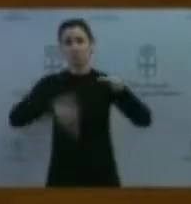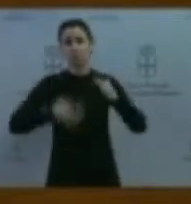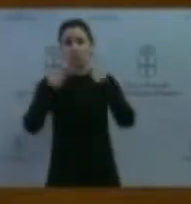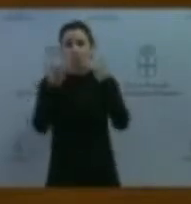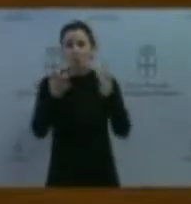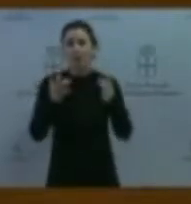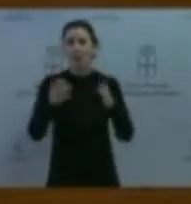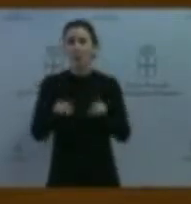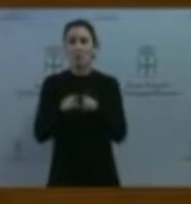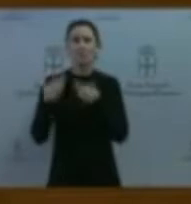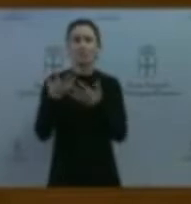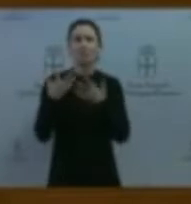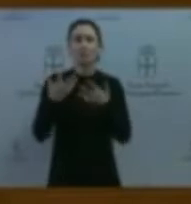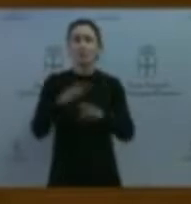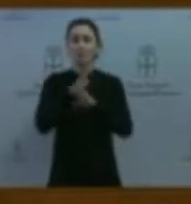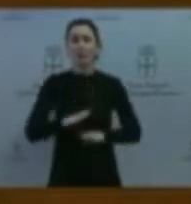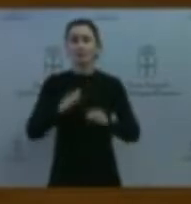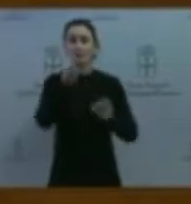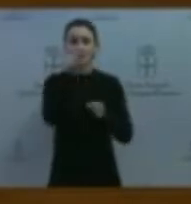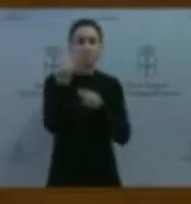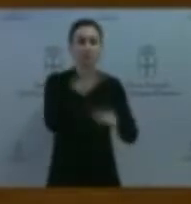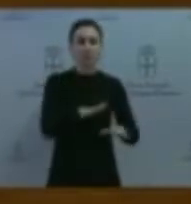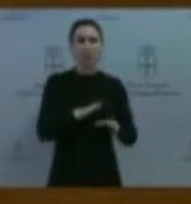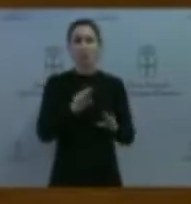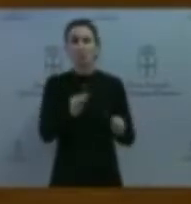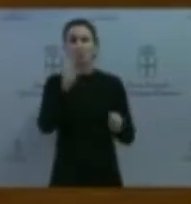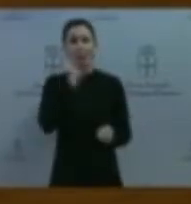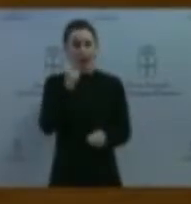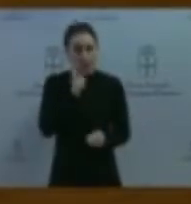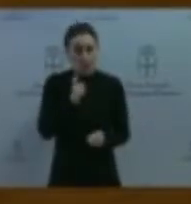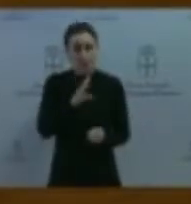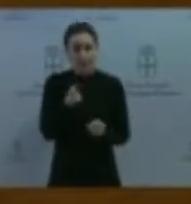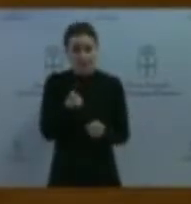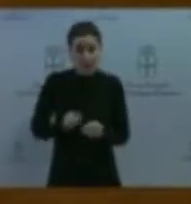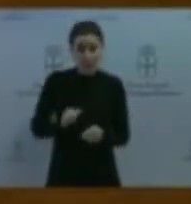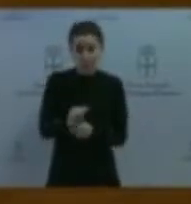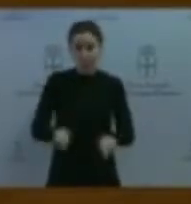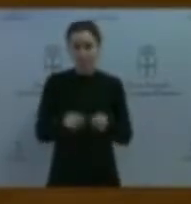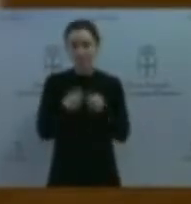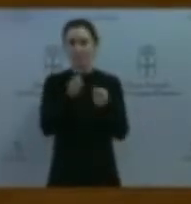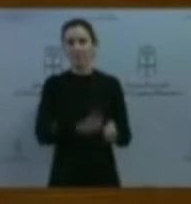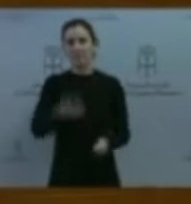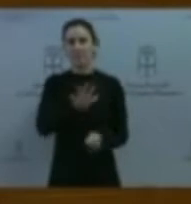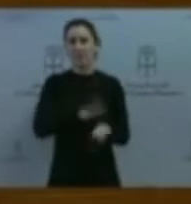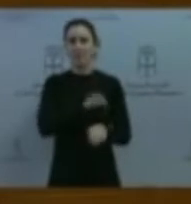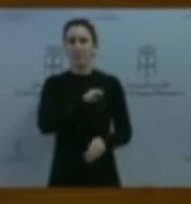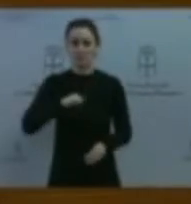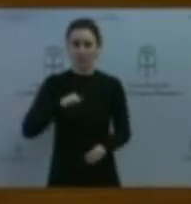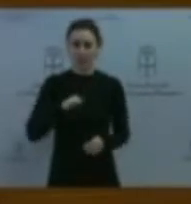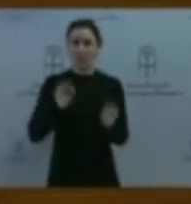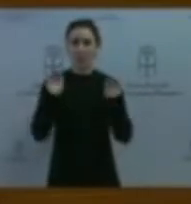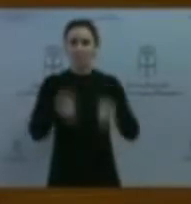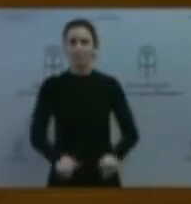clases trabajadoras a las financieras, desmantelando el Estado en beneficio de intereses particulares y provocando una caída brutal del poder adquisitivo de la mayoría de la